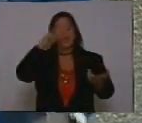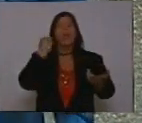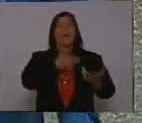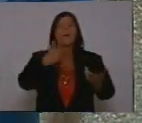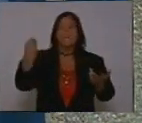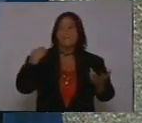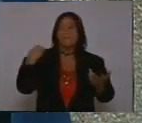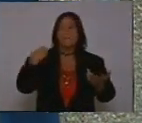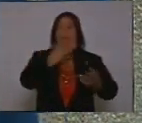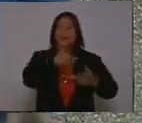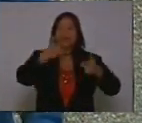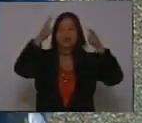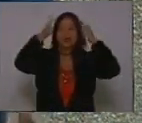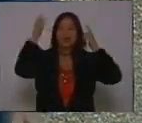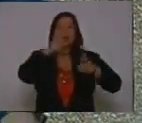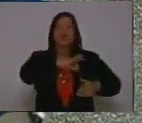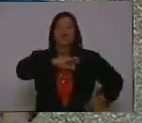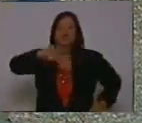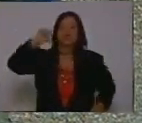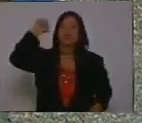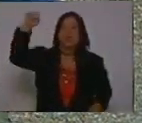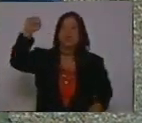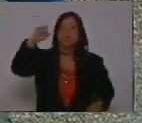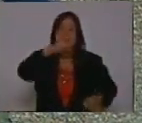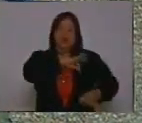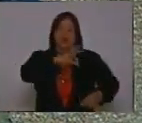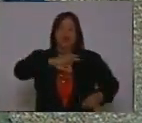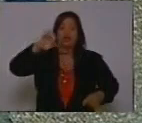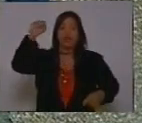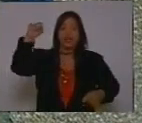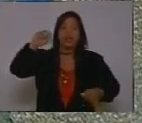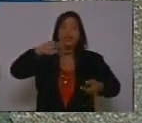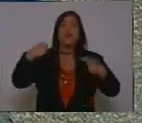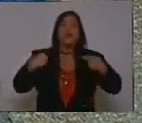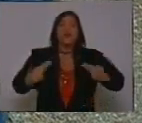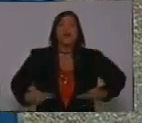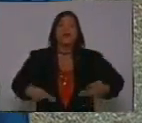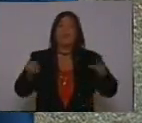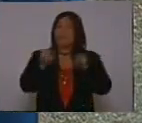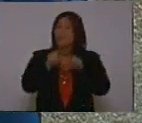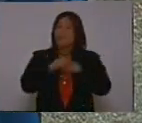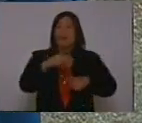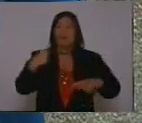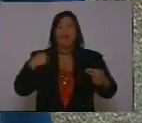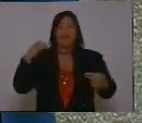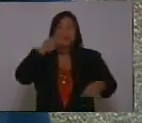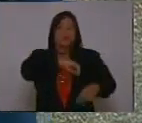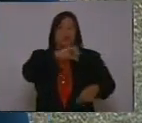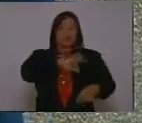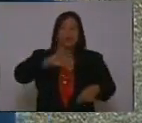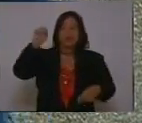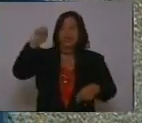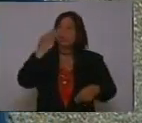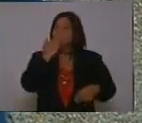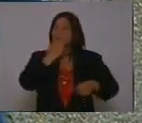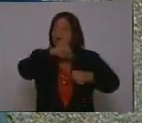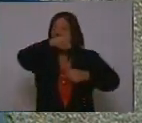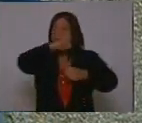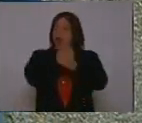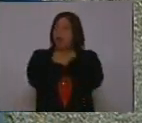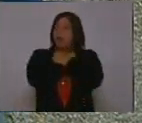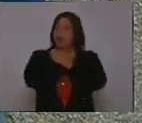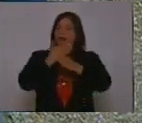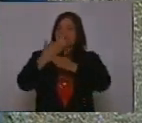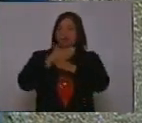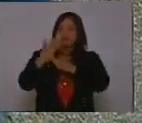Chávez habla que el socialismo es humanismo. El socialismo tú tienes que mirar el próximo como